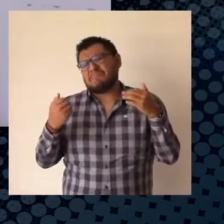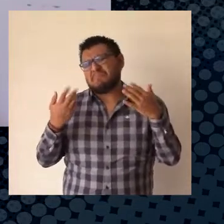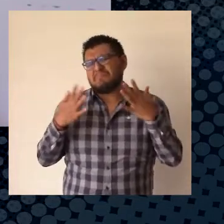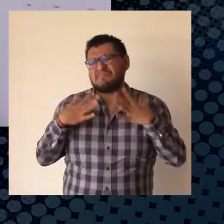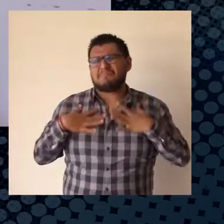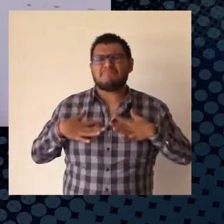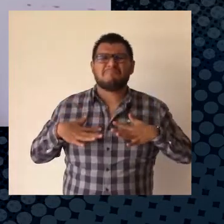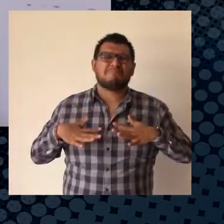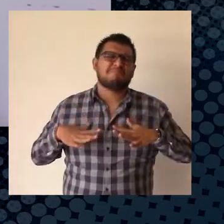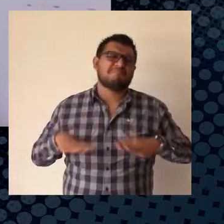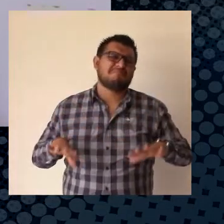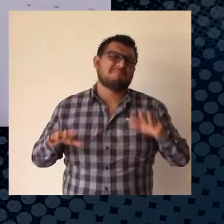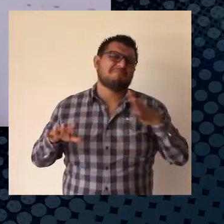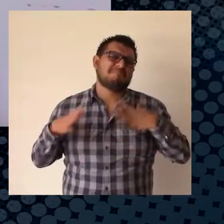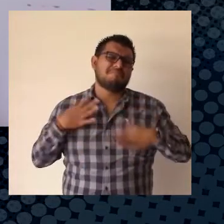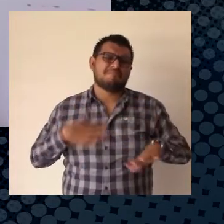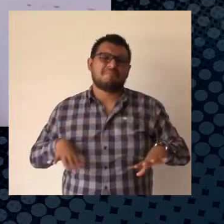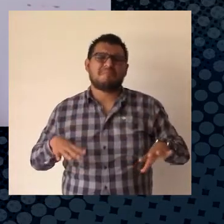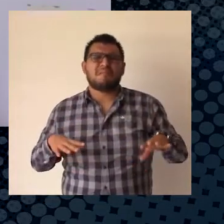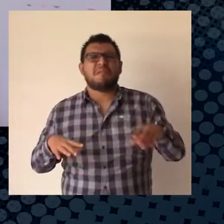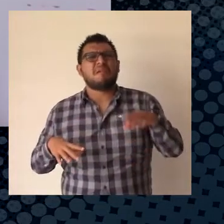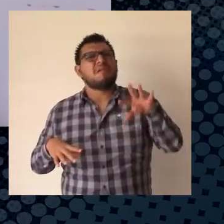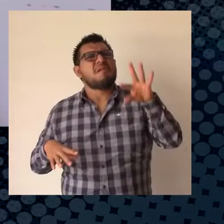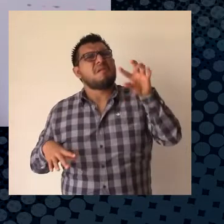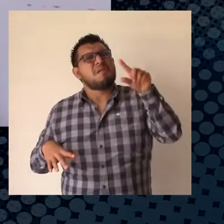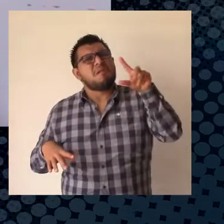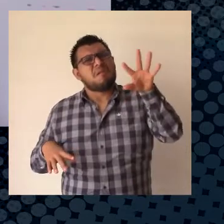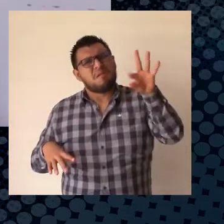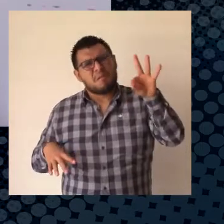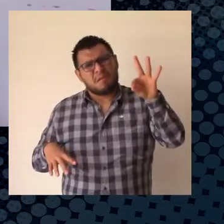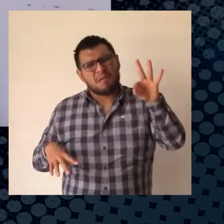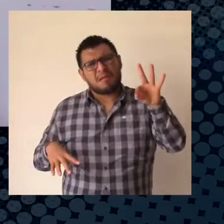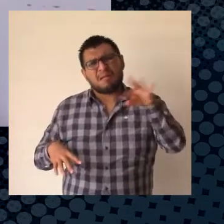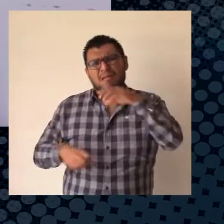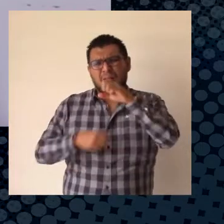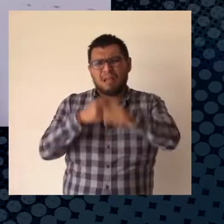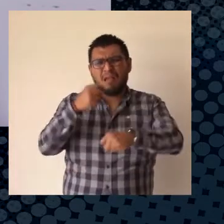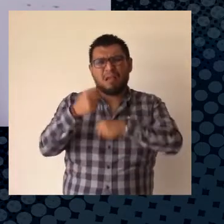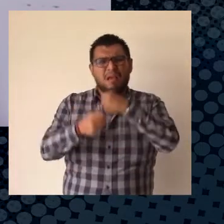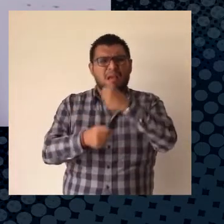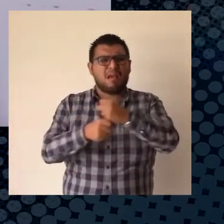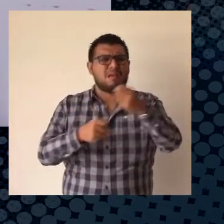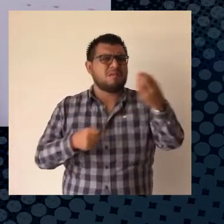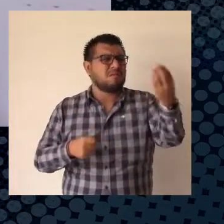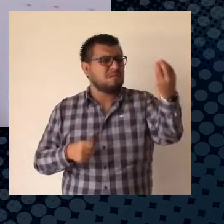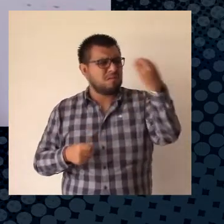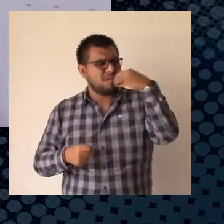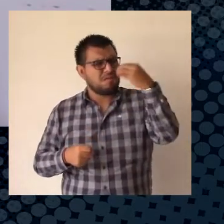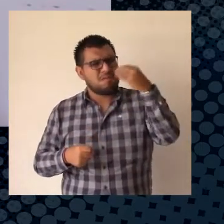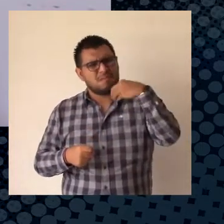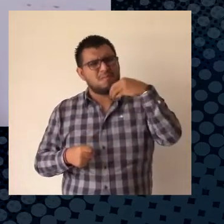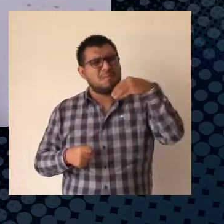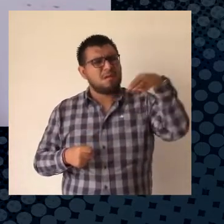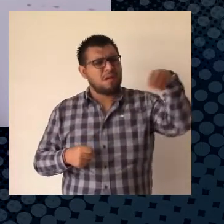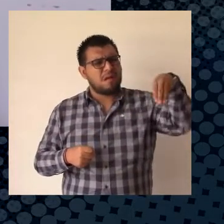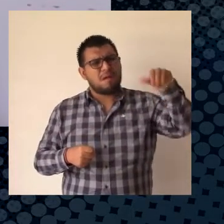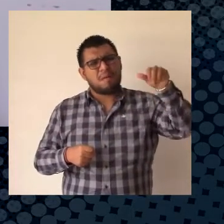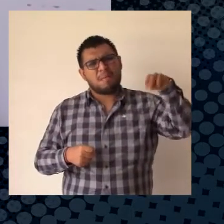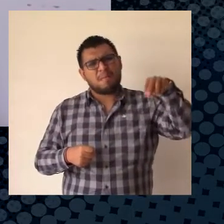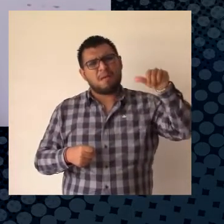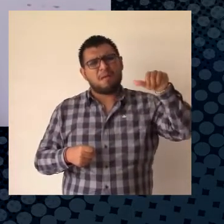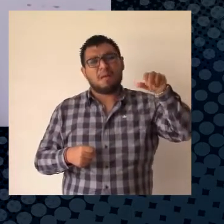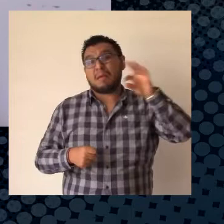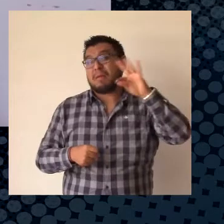maná. Tanto, 40 años estar comiendo. Ahora, en parte, quizá tenían razón